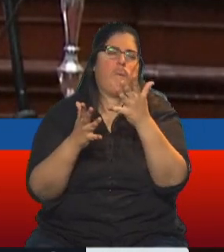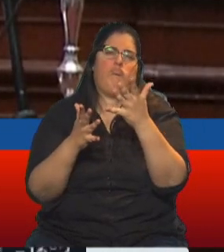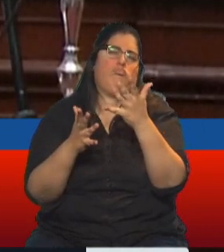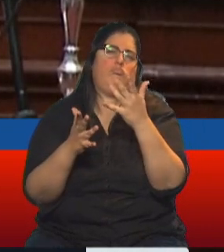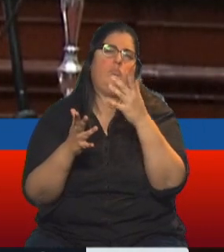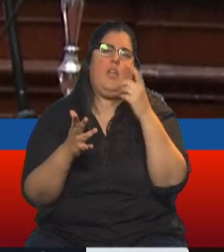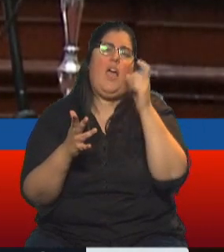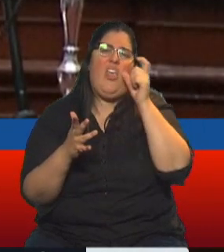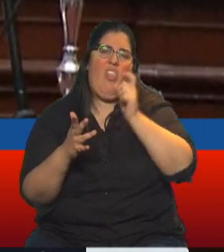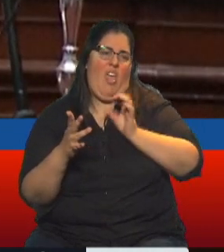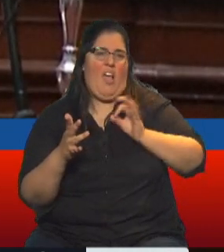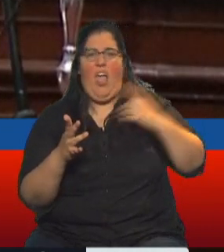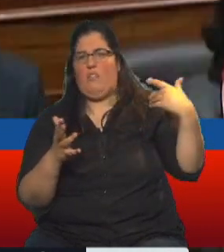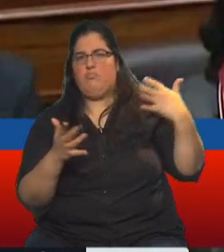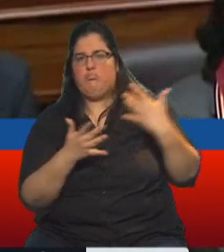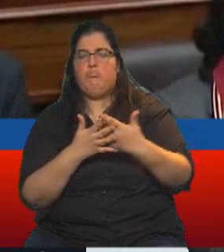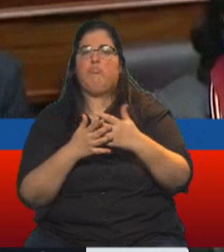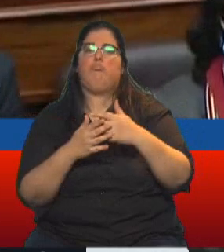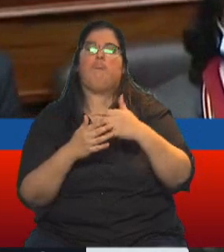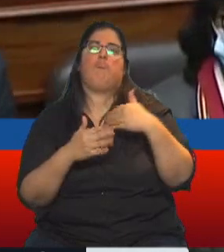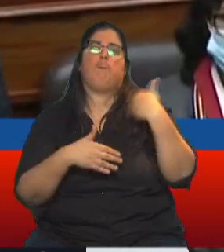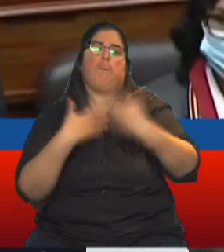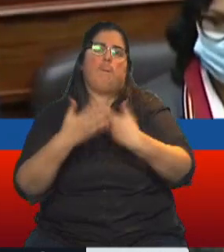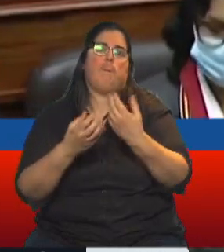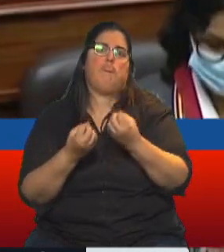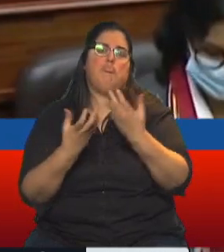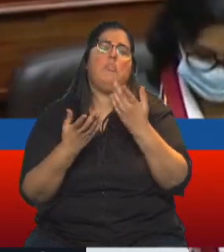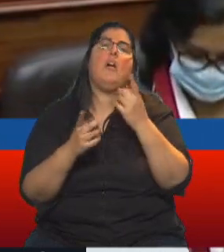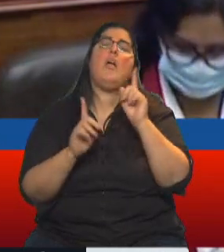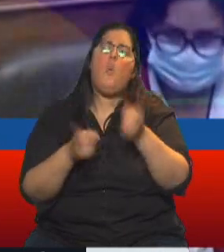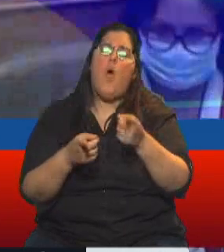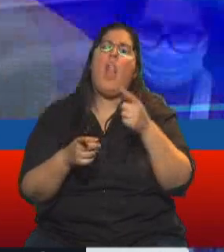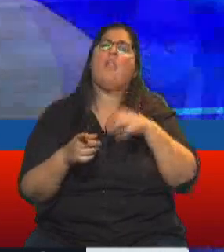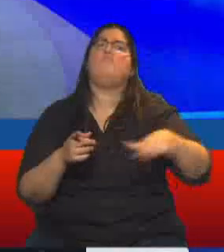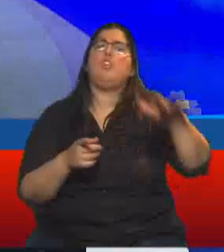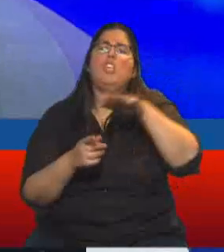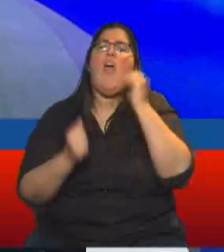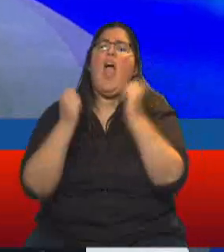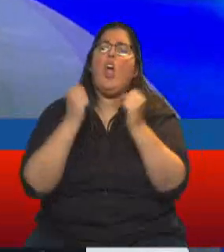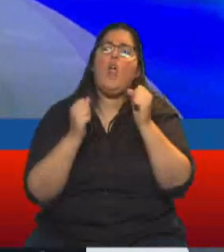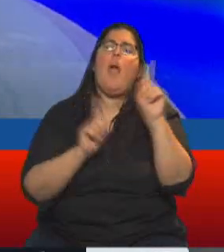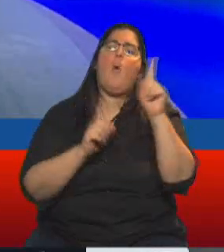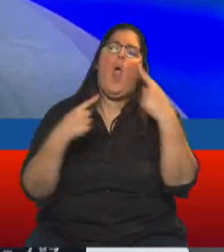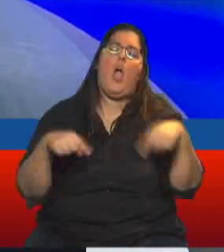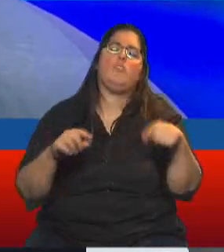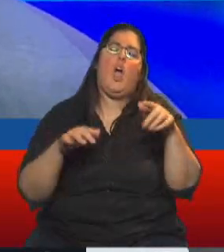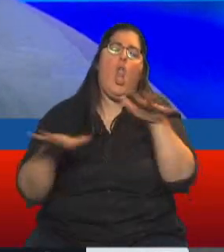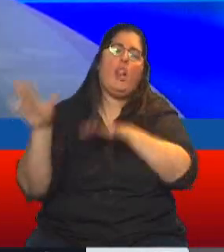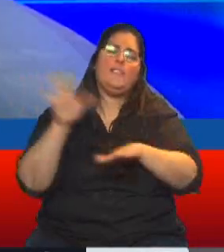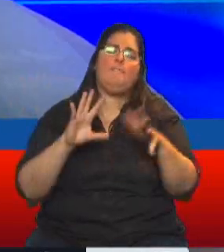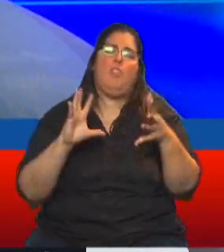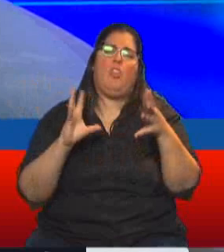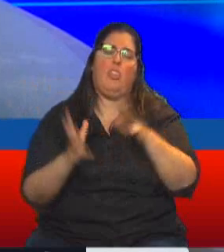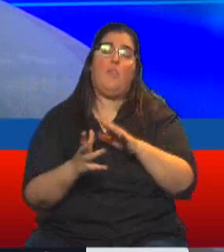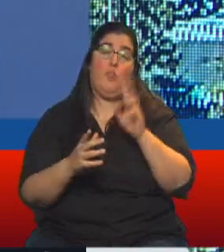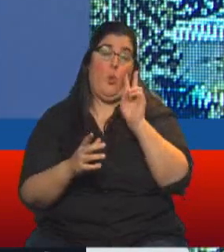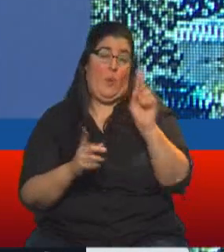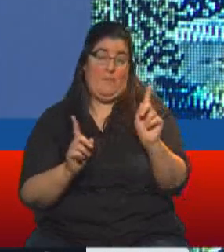últimas décadas, no impidió algunos problemas muy estructurales de la sociedad y la economía. Perú, veíamos recién las